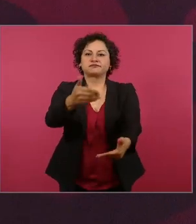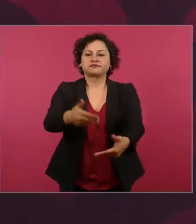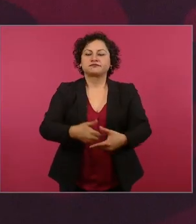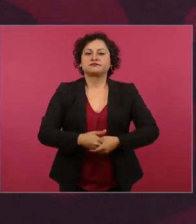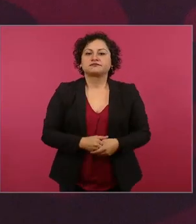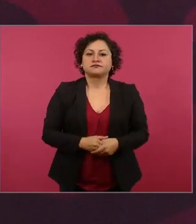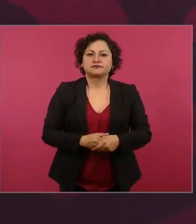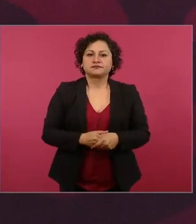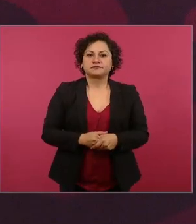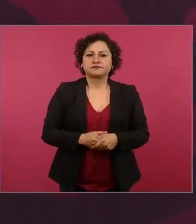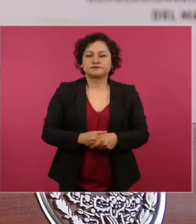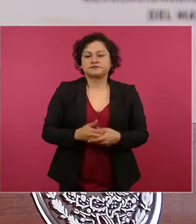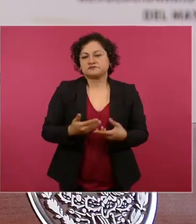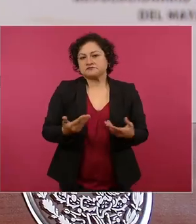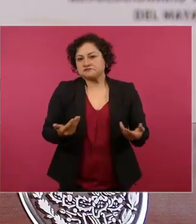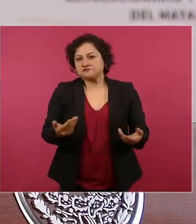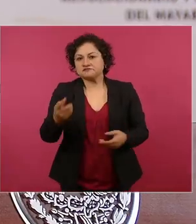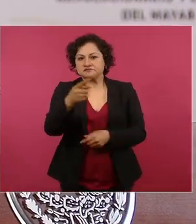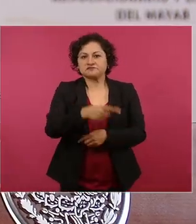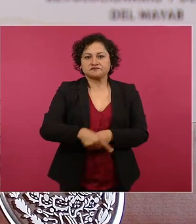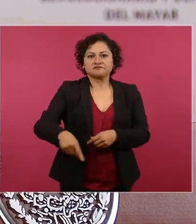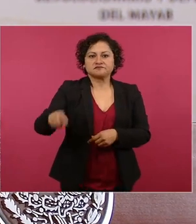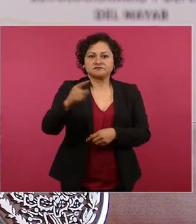y van a poder